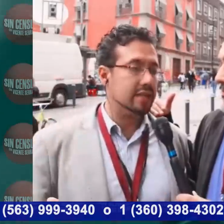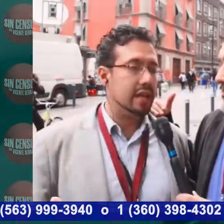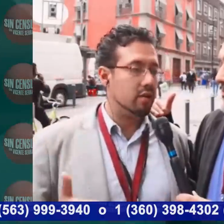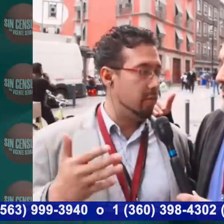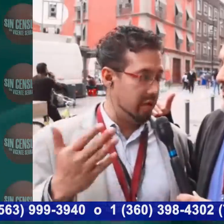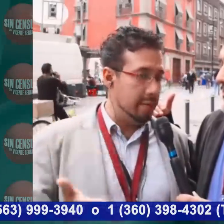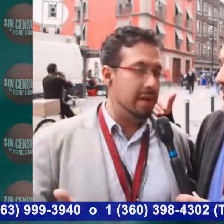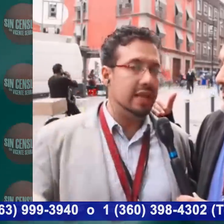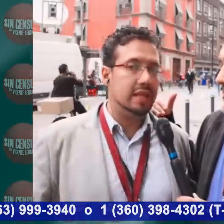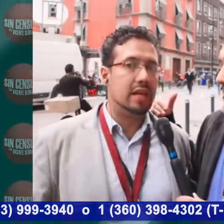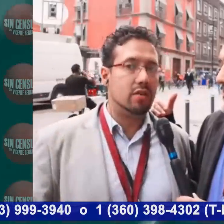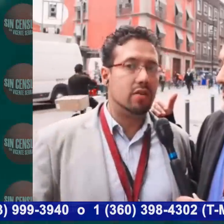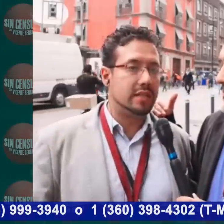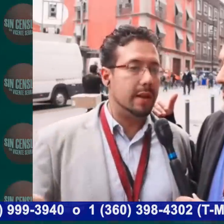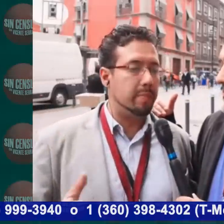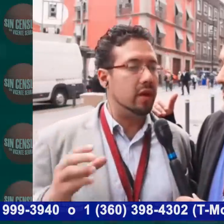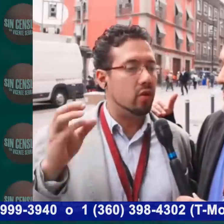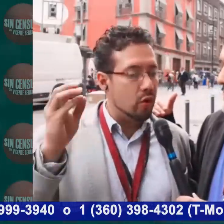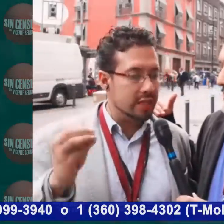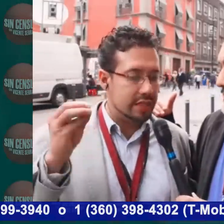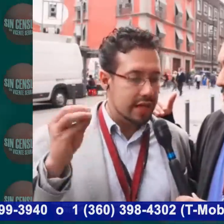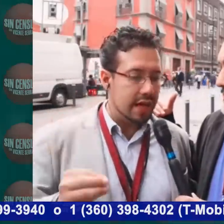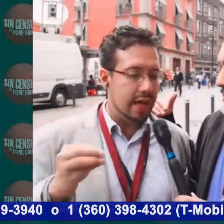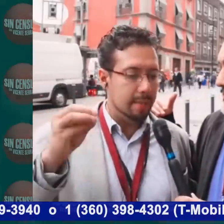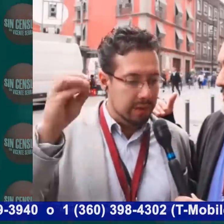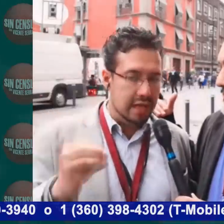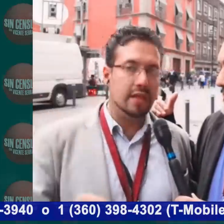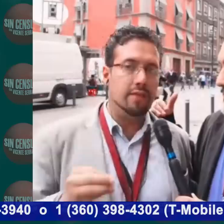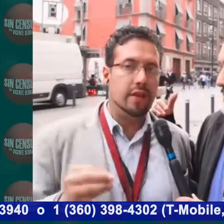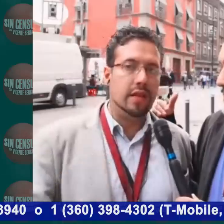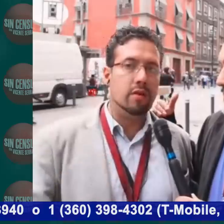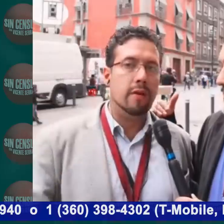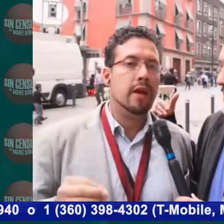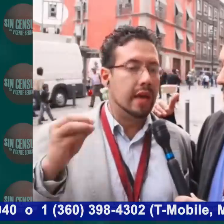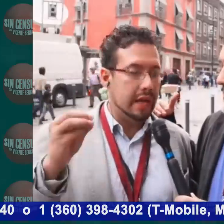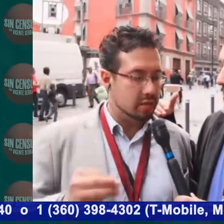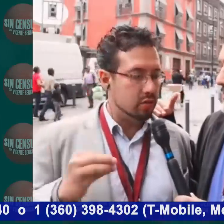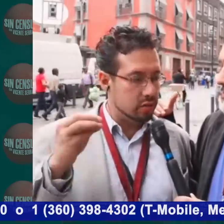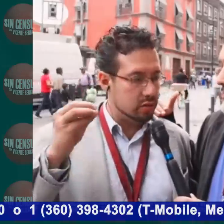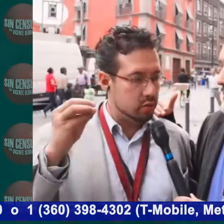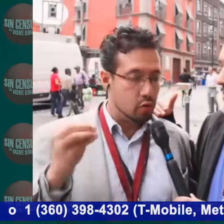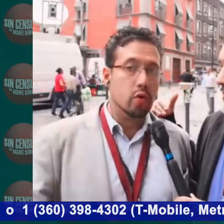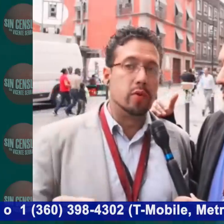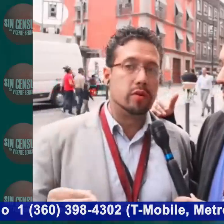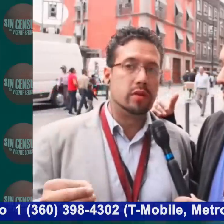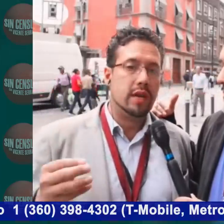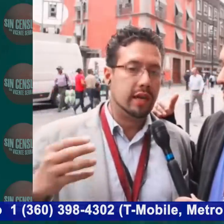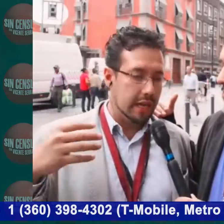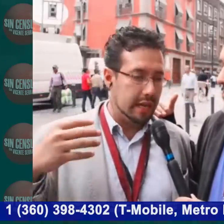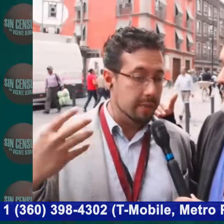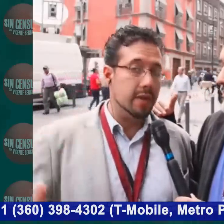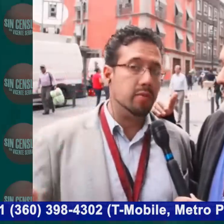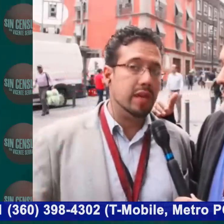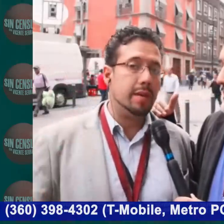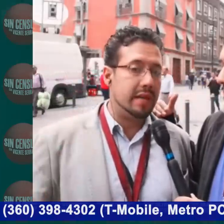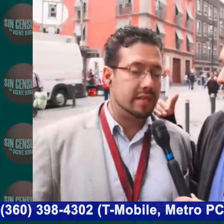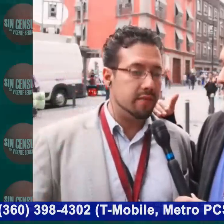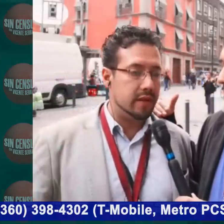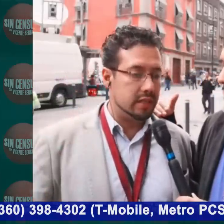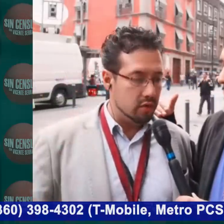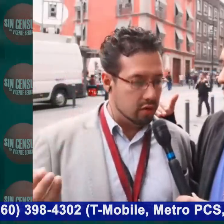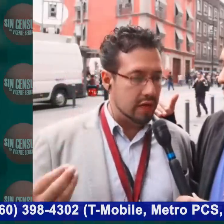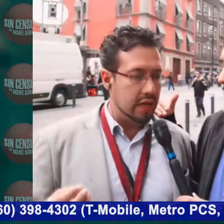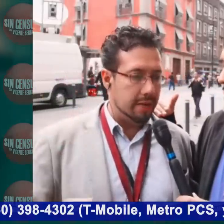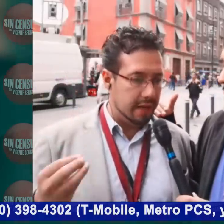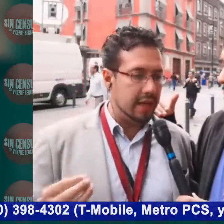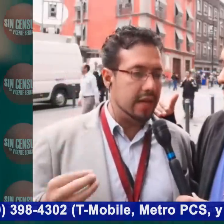de desarrollo, porque ya el plan de desarrollo ya está, pero no está bien definido estos rubros que deben de ponerle más